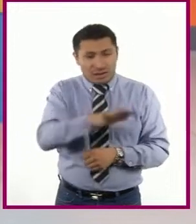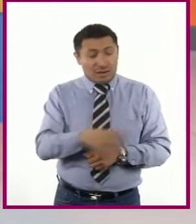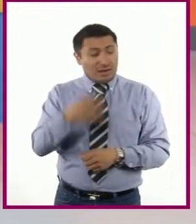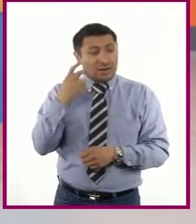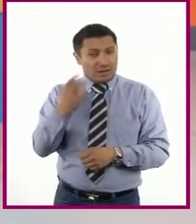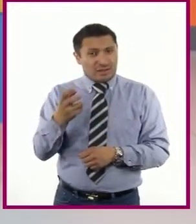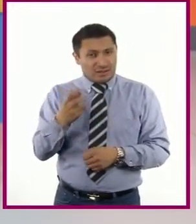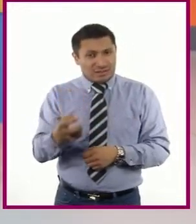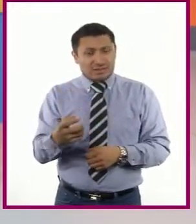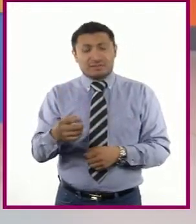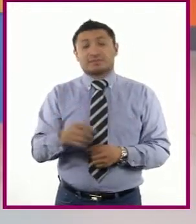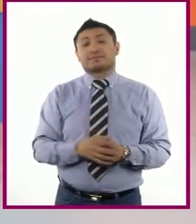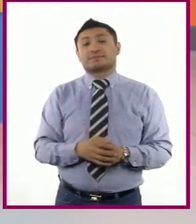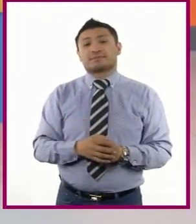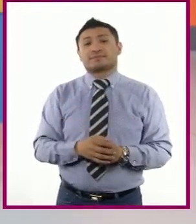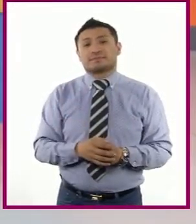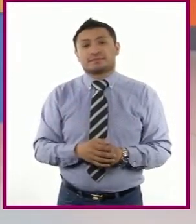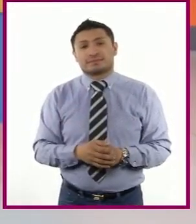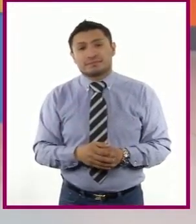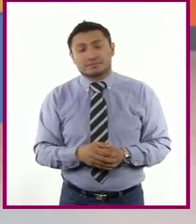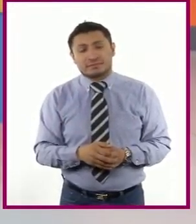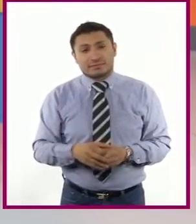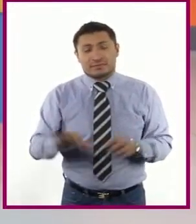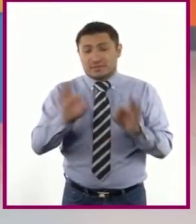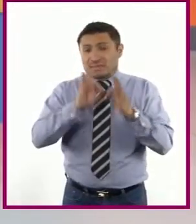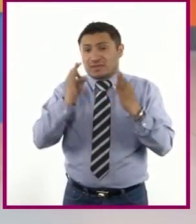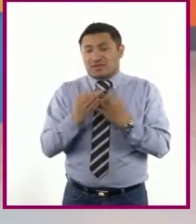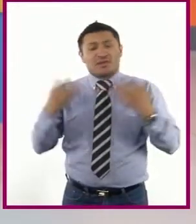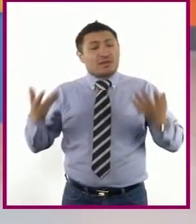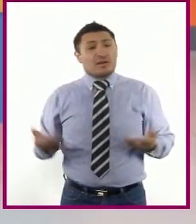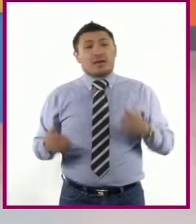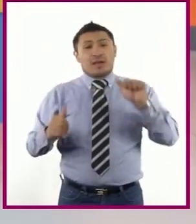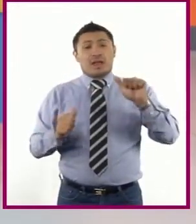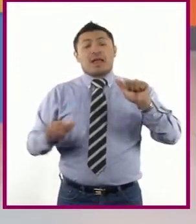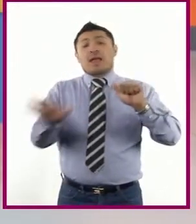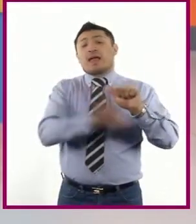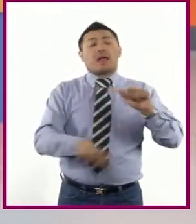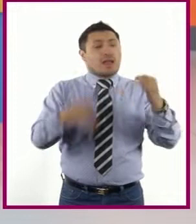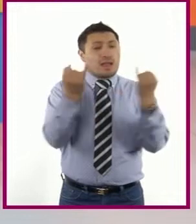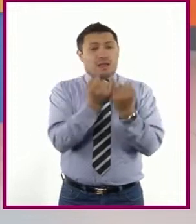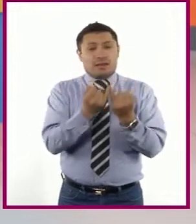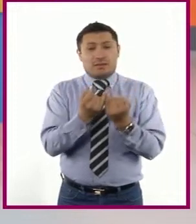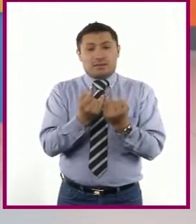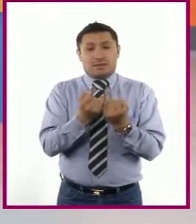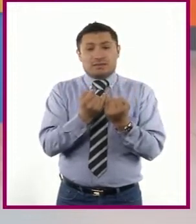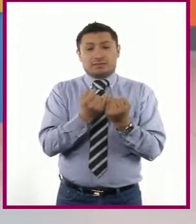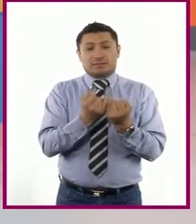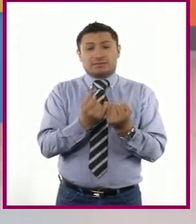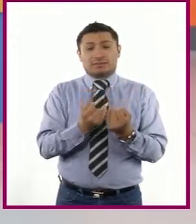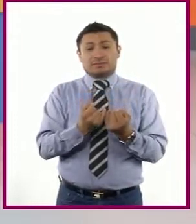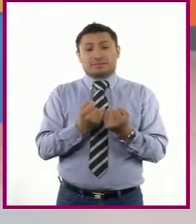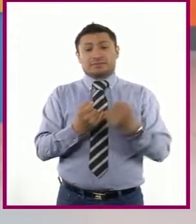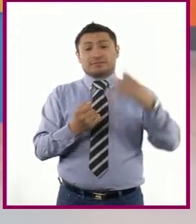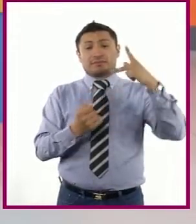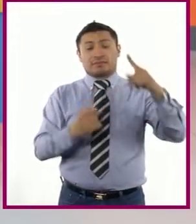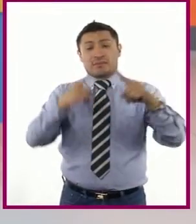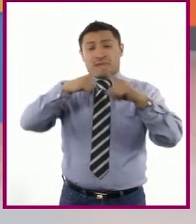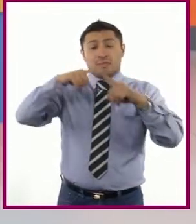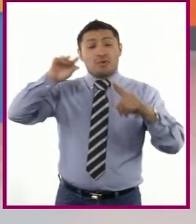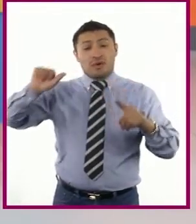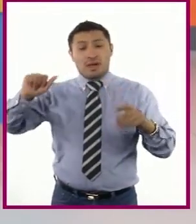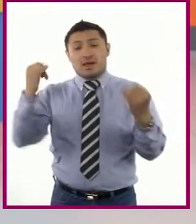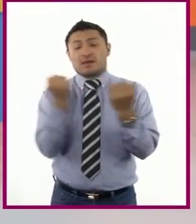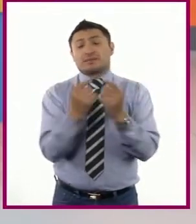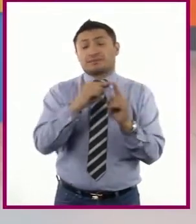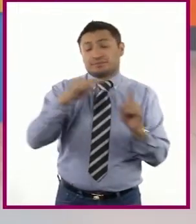problema, que es un polígono regular, la fórmula es área igual al producto del perímetro por la apotema